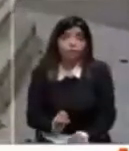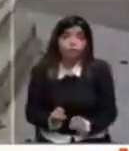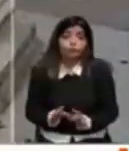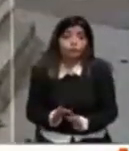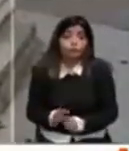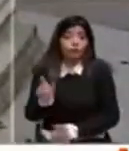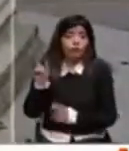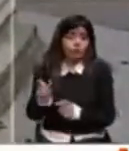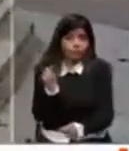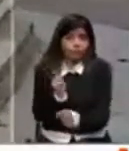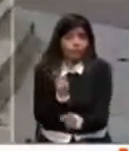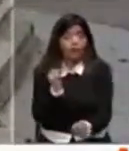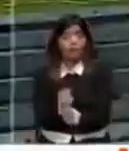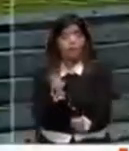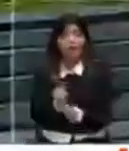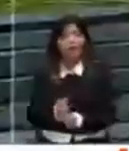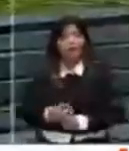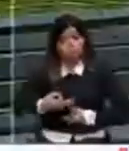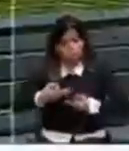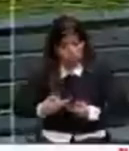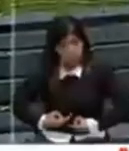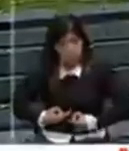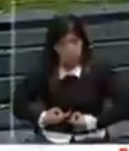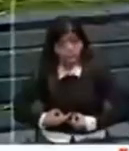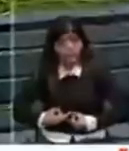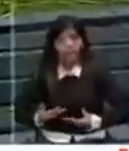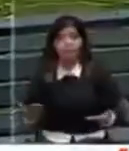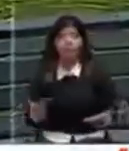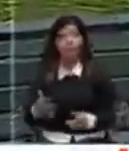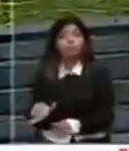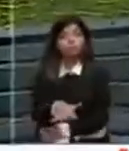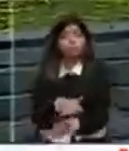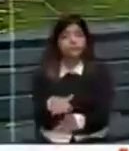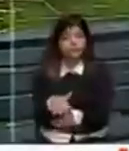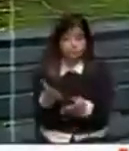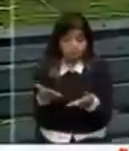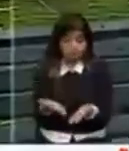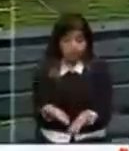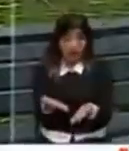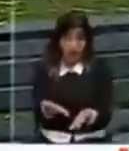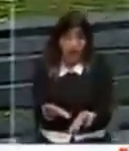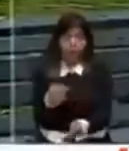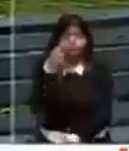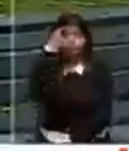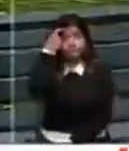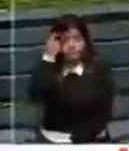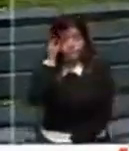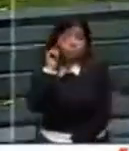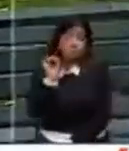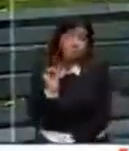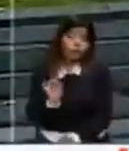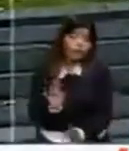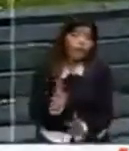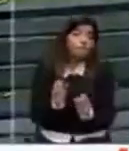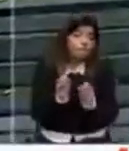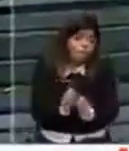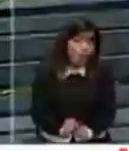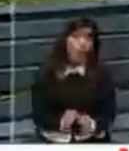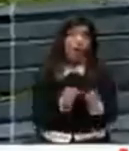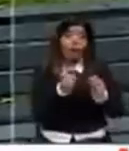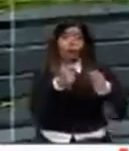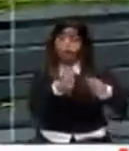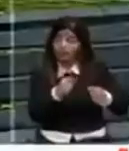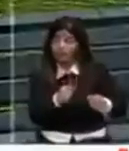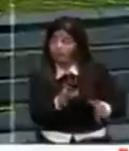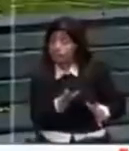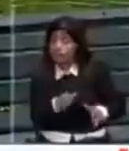los trabajadores, gente honesta. ¿Cómo está la situación? Yo creo que habría que evaluarlo, porque la